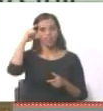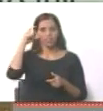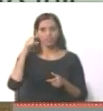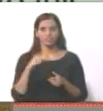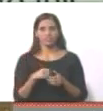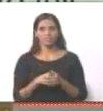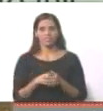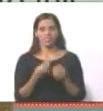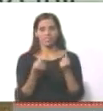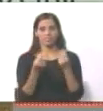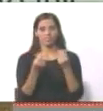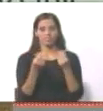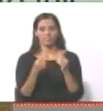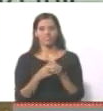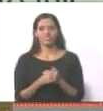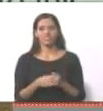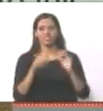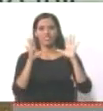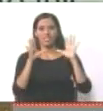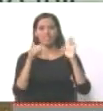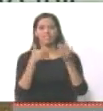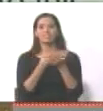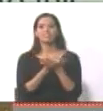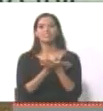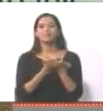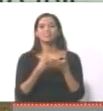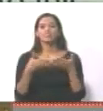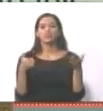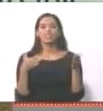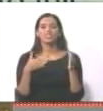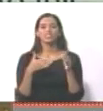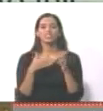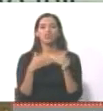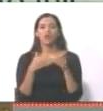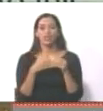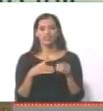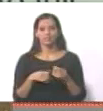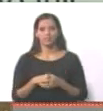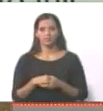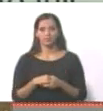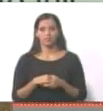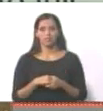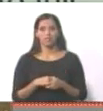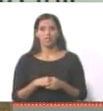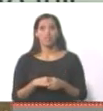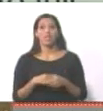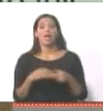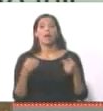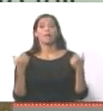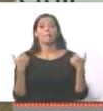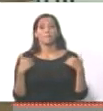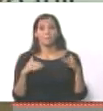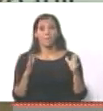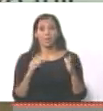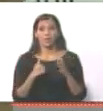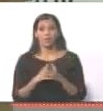y costó 16 millones de dólares. 2 días. Menos mal que el jabao soy